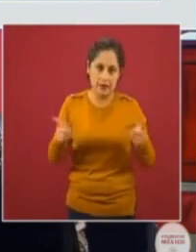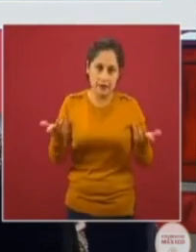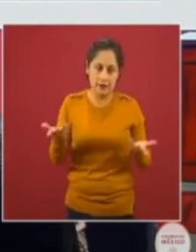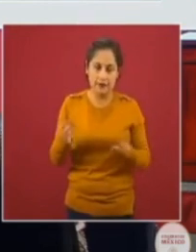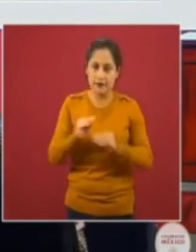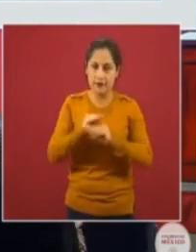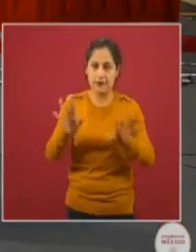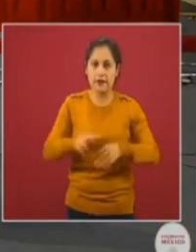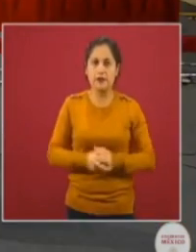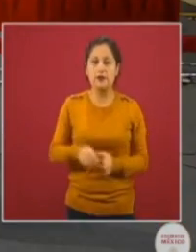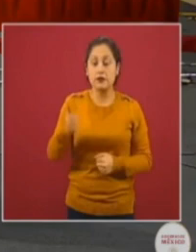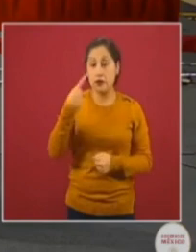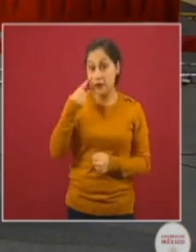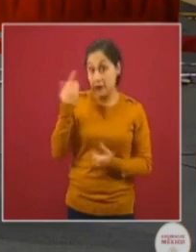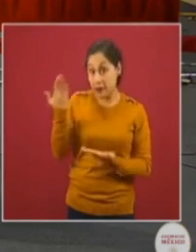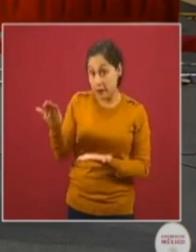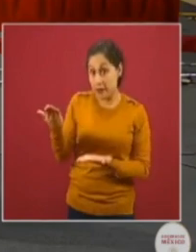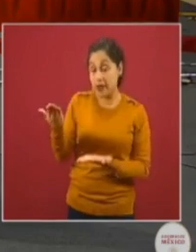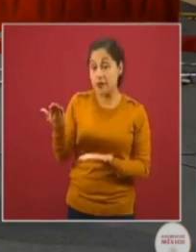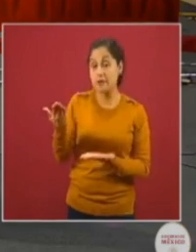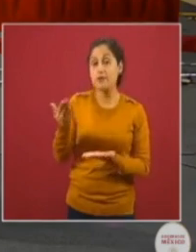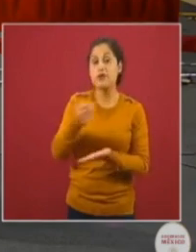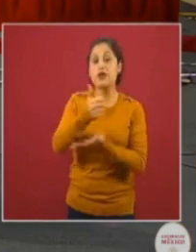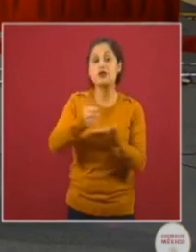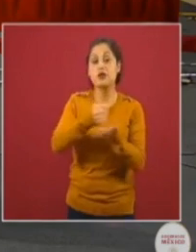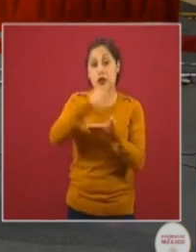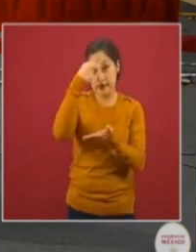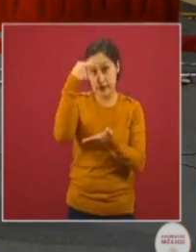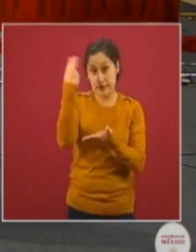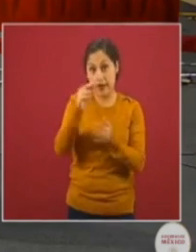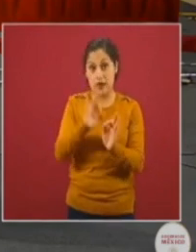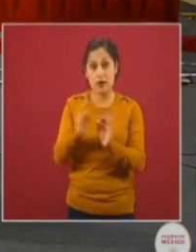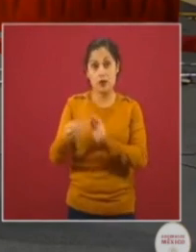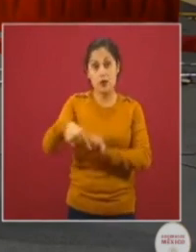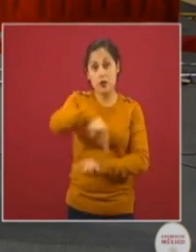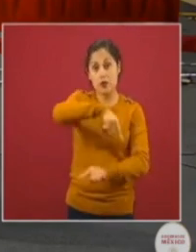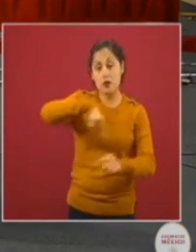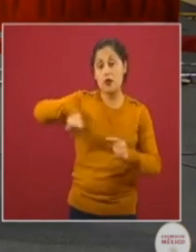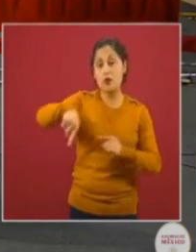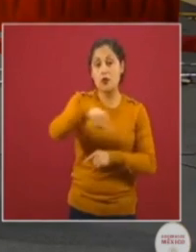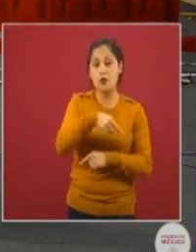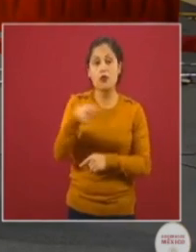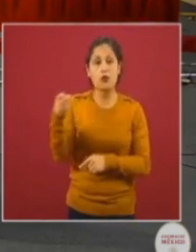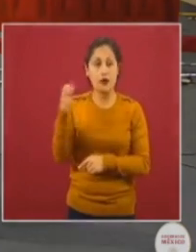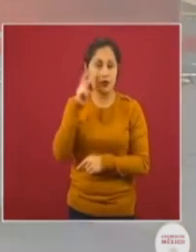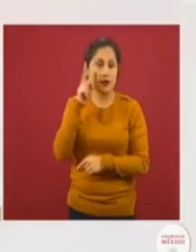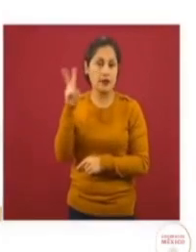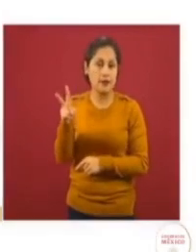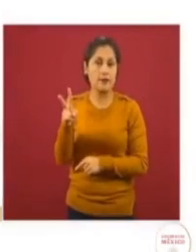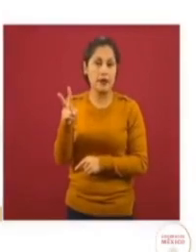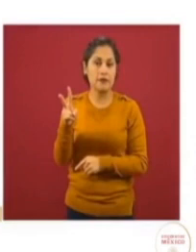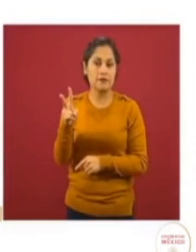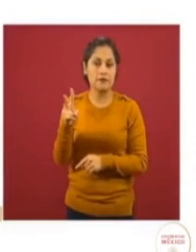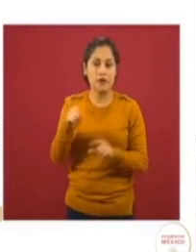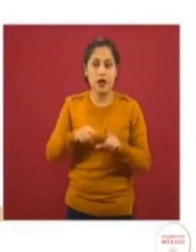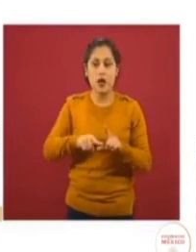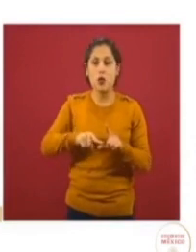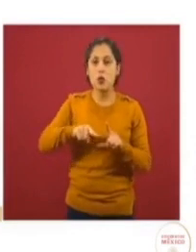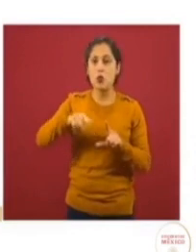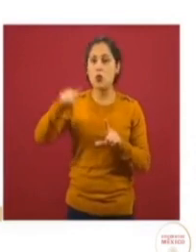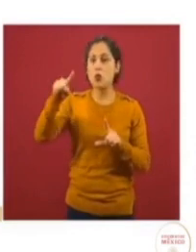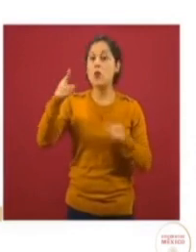el Valle de México. En todos los casos son las curvas epidémicas de casos confirmados